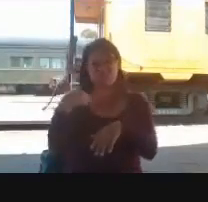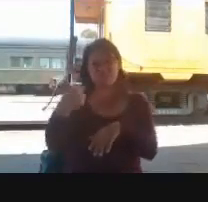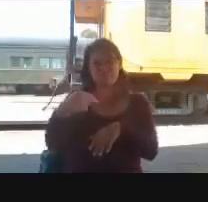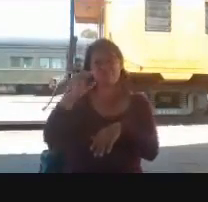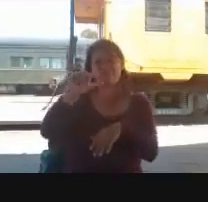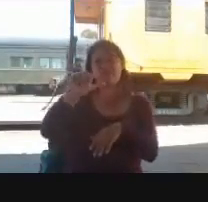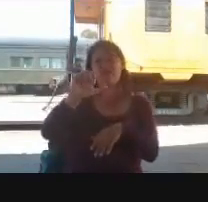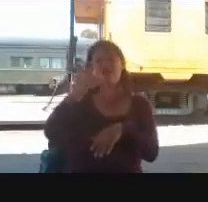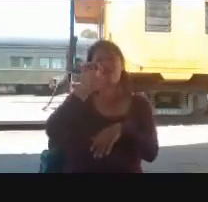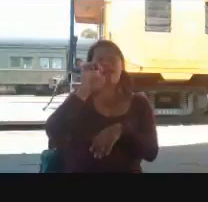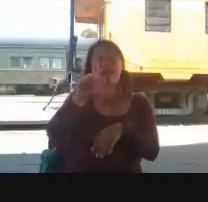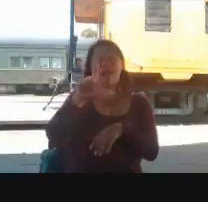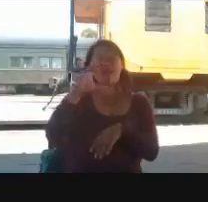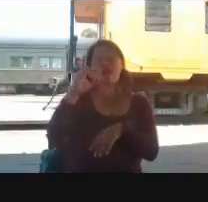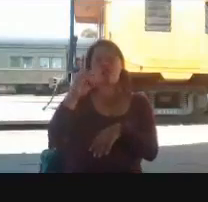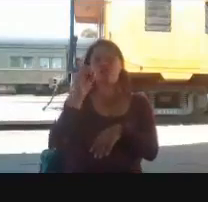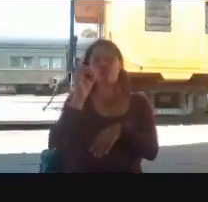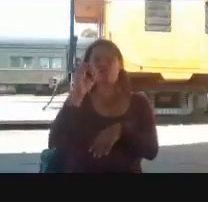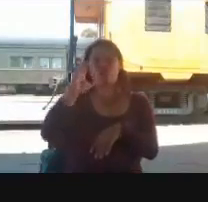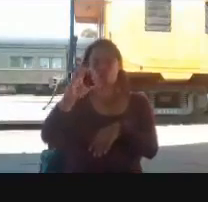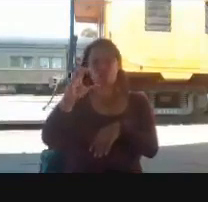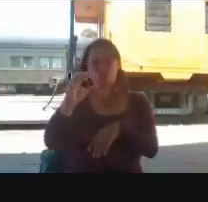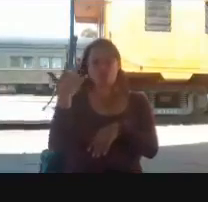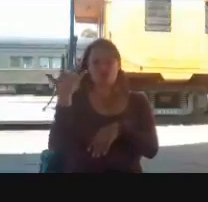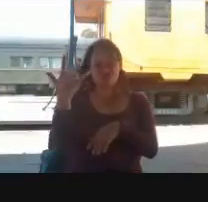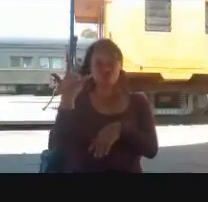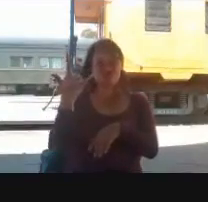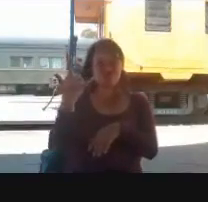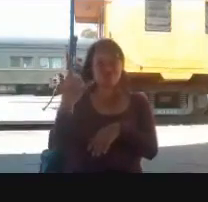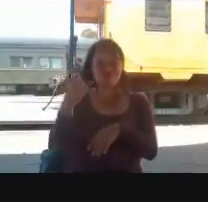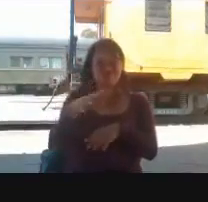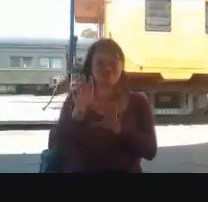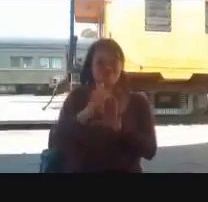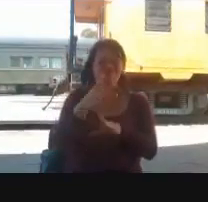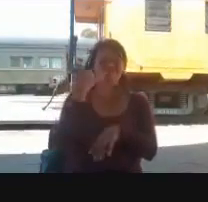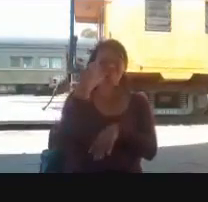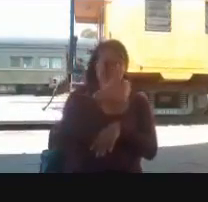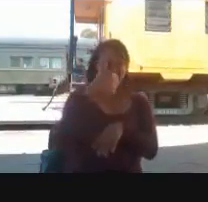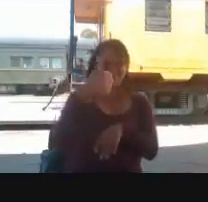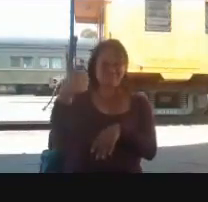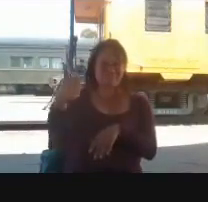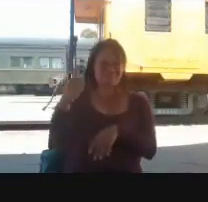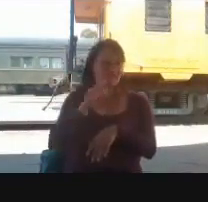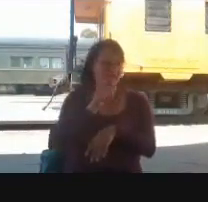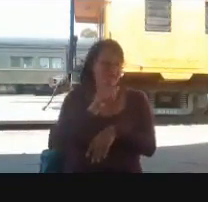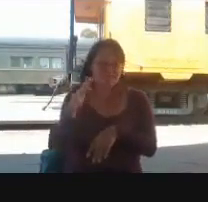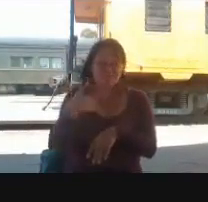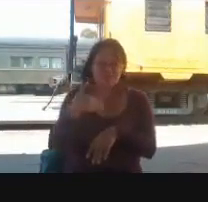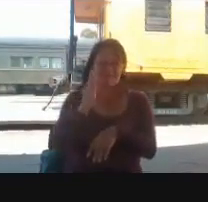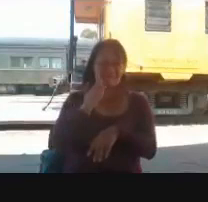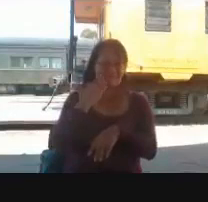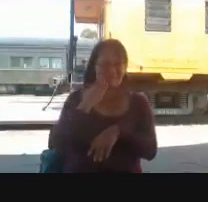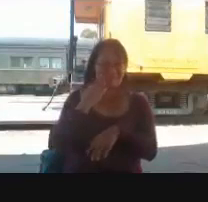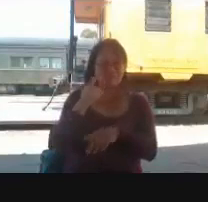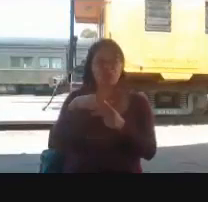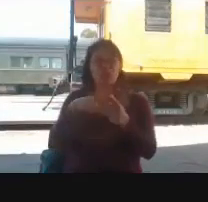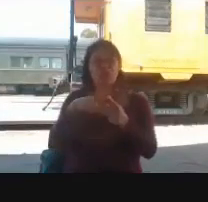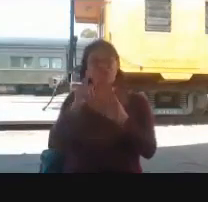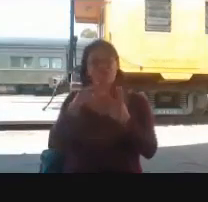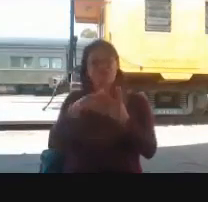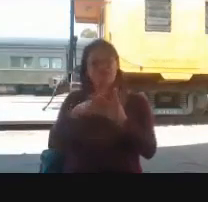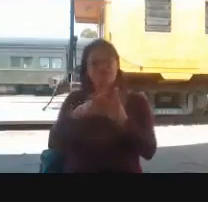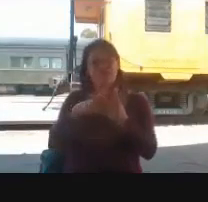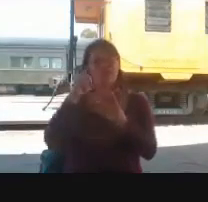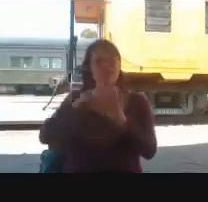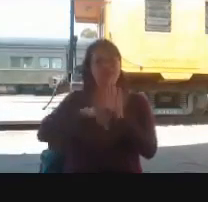como el Doc rockero, así que es el Doc 666, ya saben. Y así estoy en Facebook, en Instagram y en TikTok, y ahí